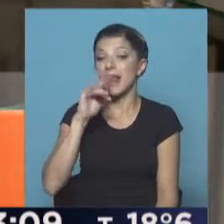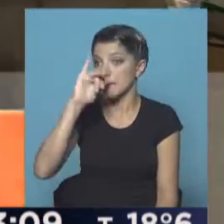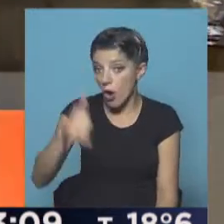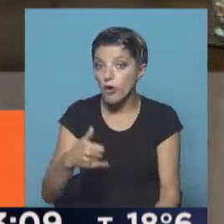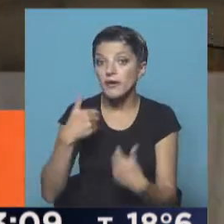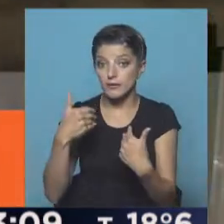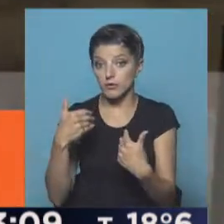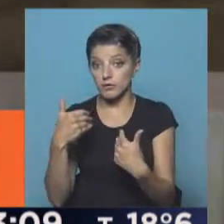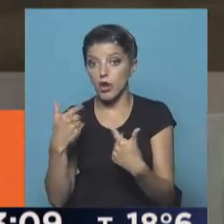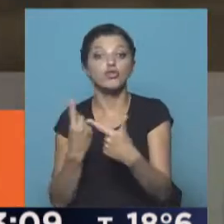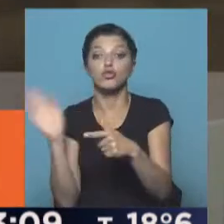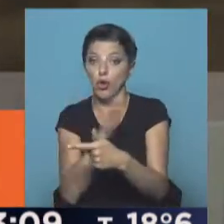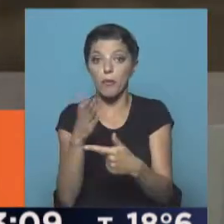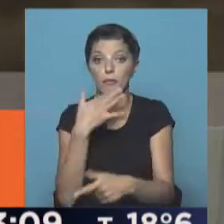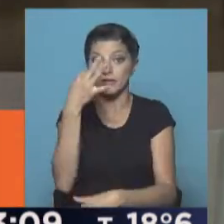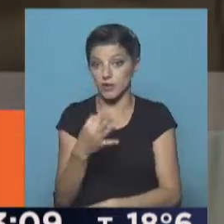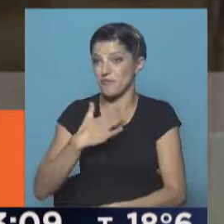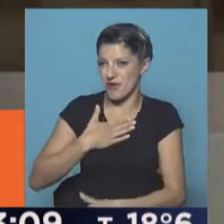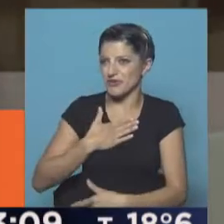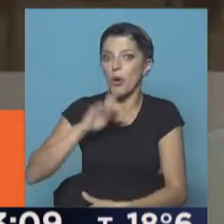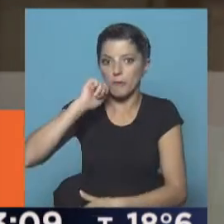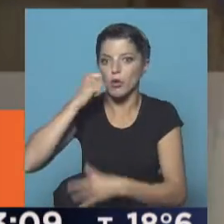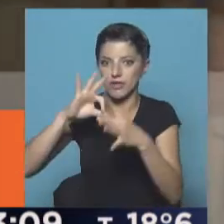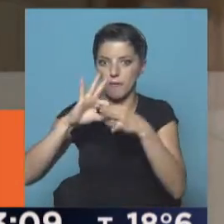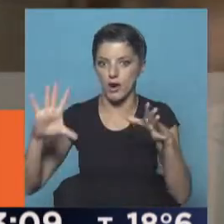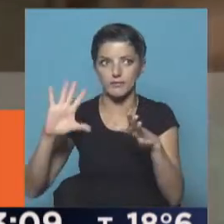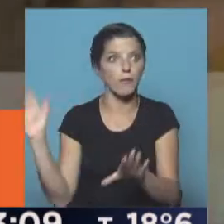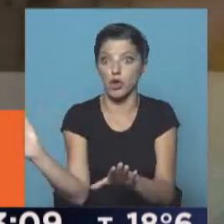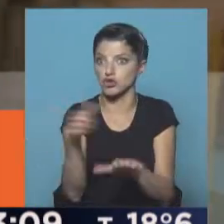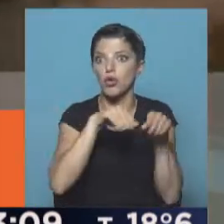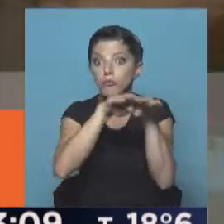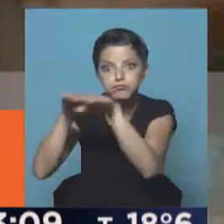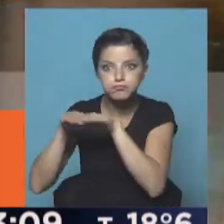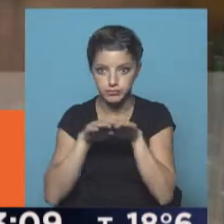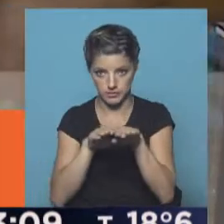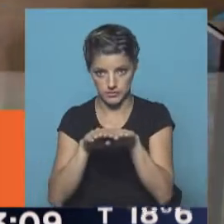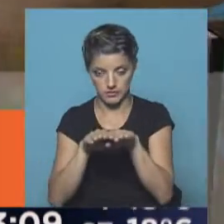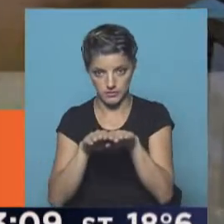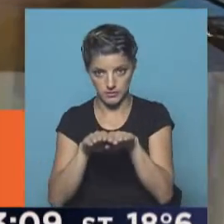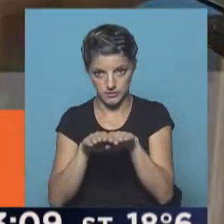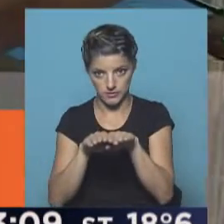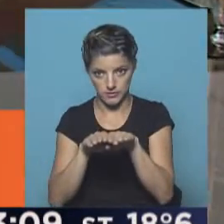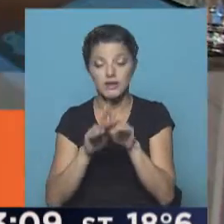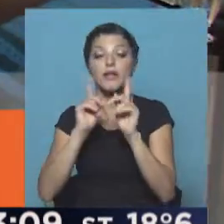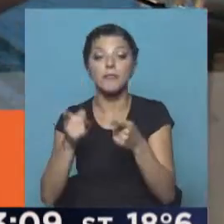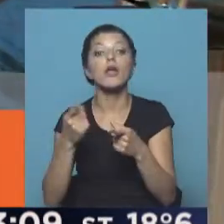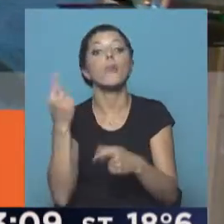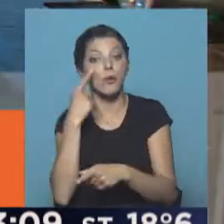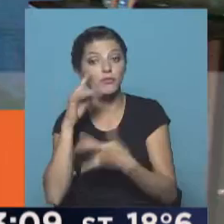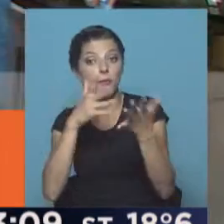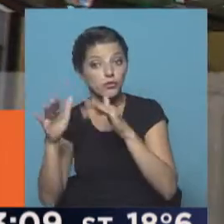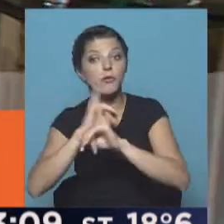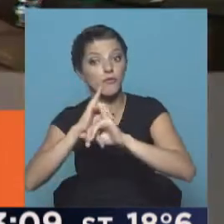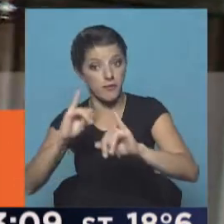para decidir, por eso me gusta la democracia, porque creo que somos todos más o menos igual de competentes políticamente y más o menos igual de informados o